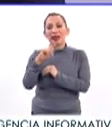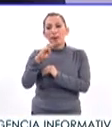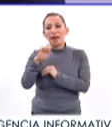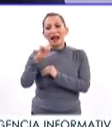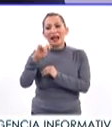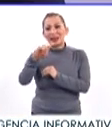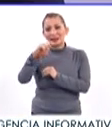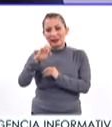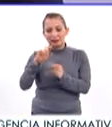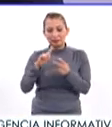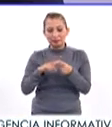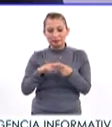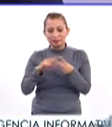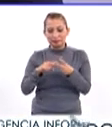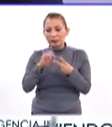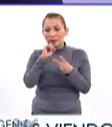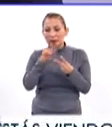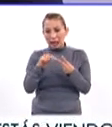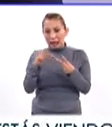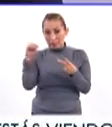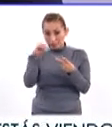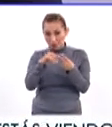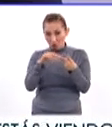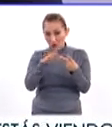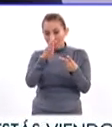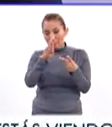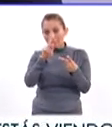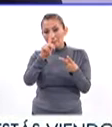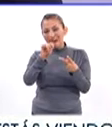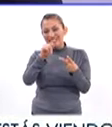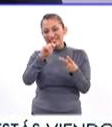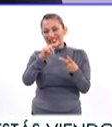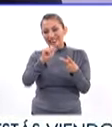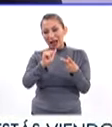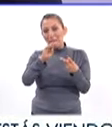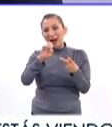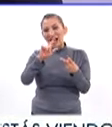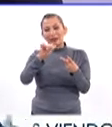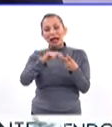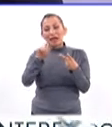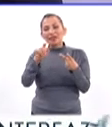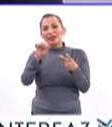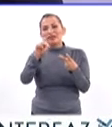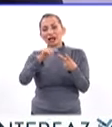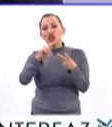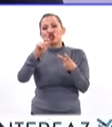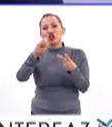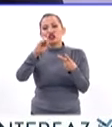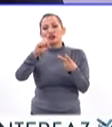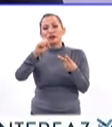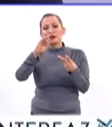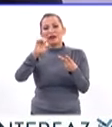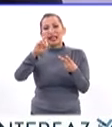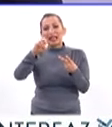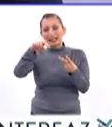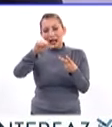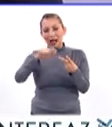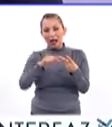pentavalente. Incluye en esta situación lo que es difteria, tosuerina,